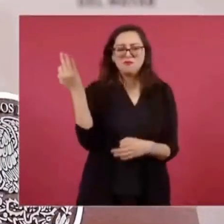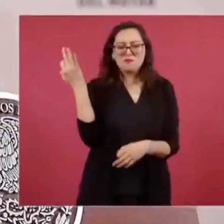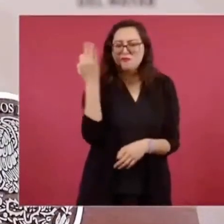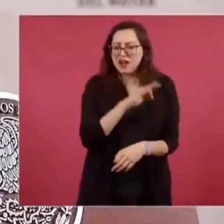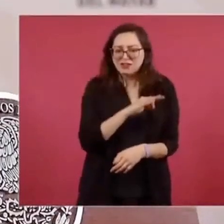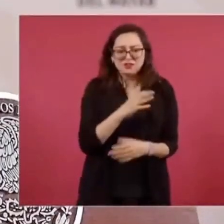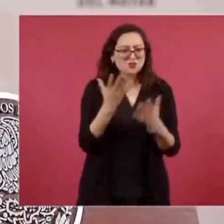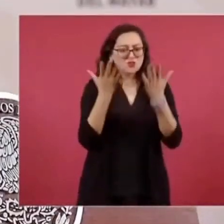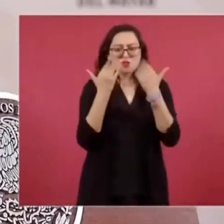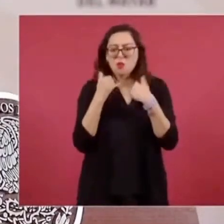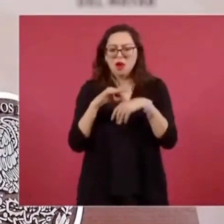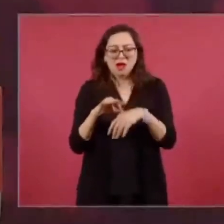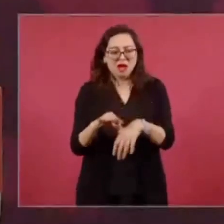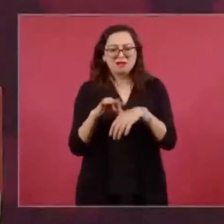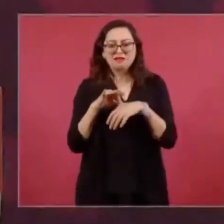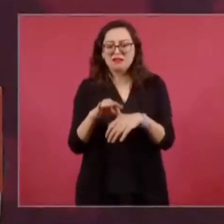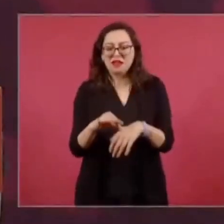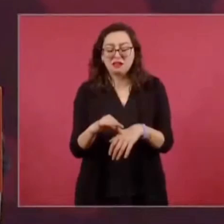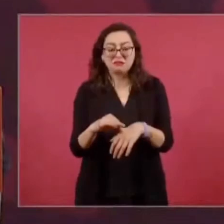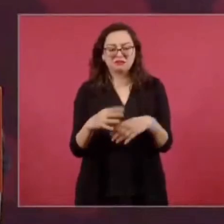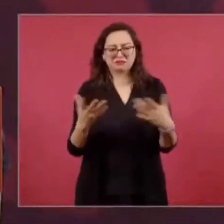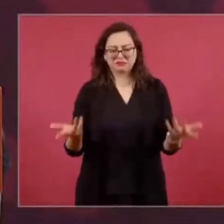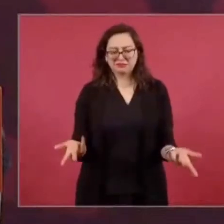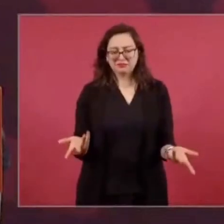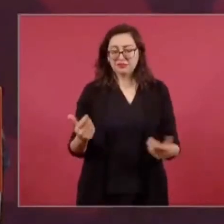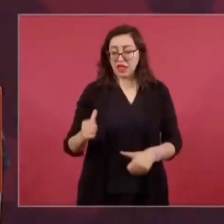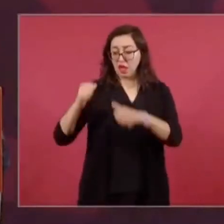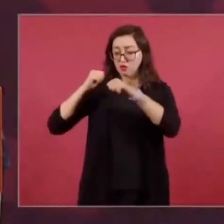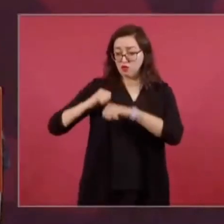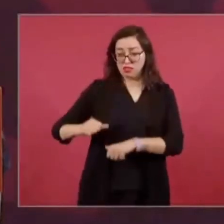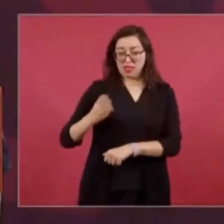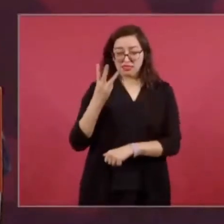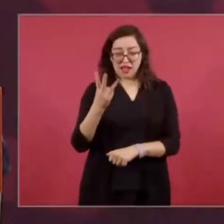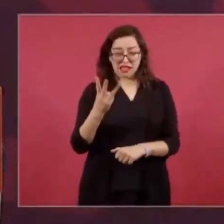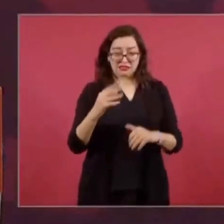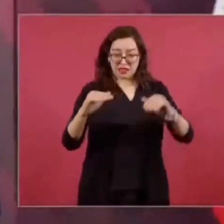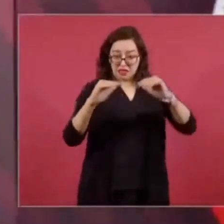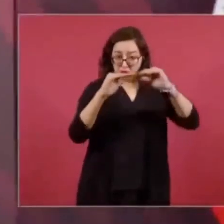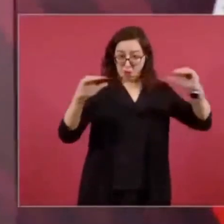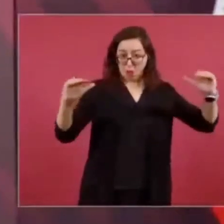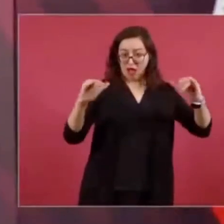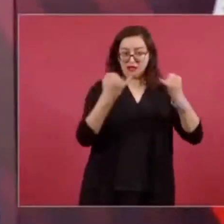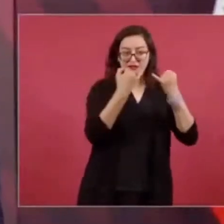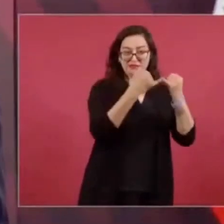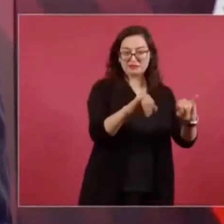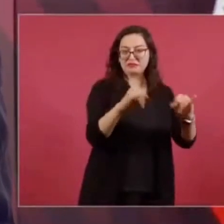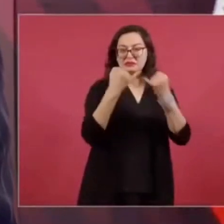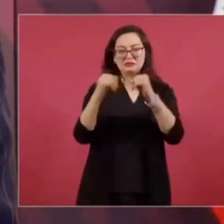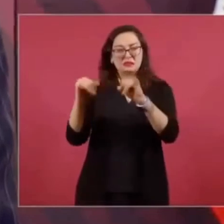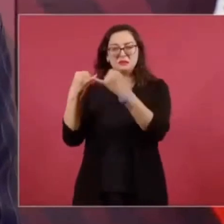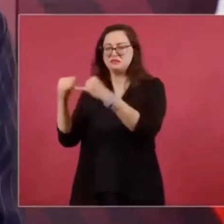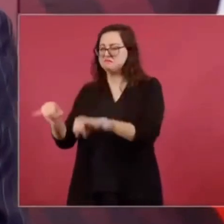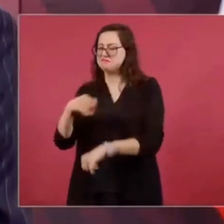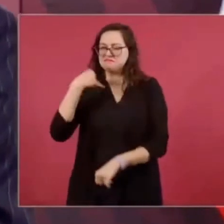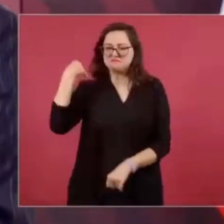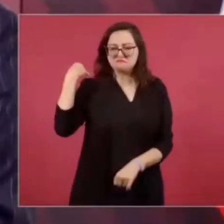Ni los poderes son iguales e independientes, ni los estados